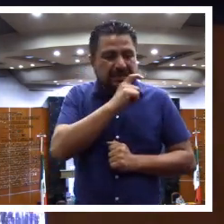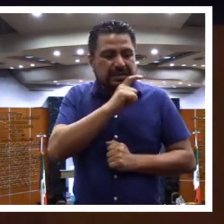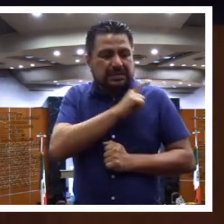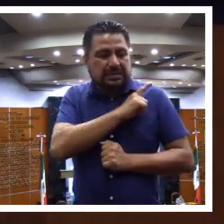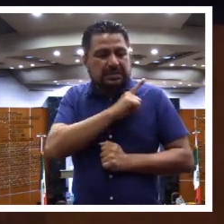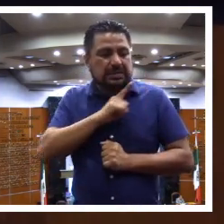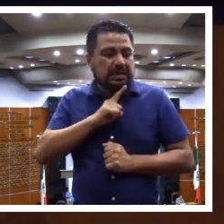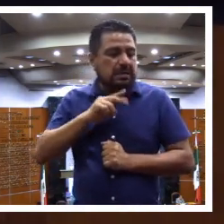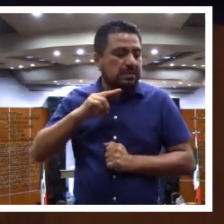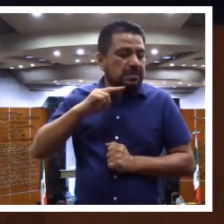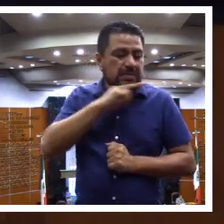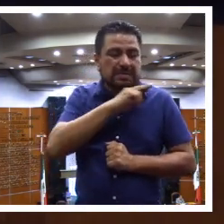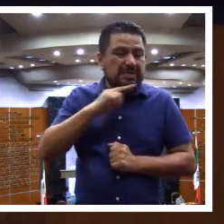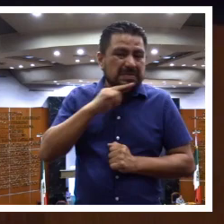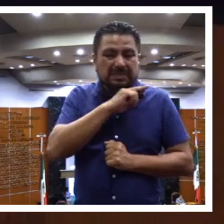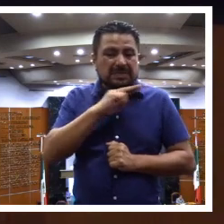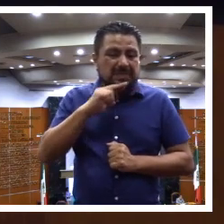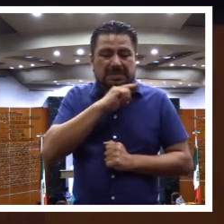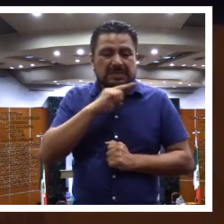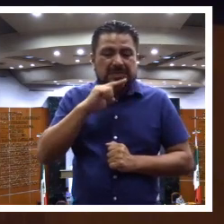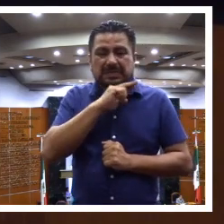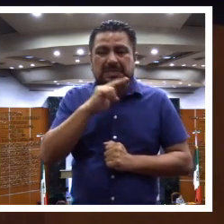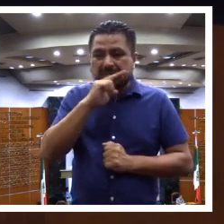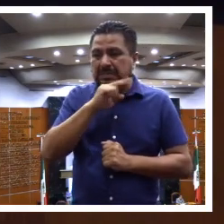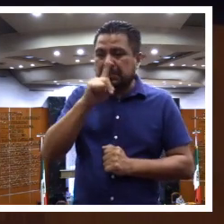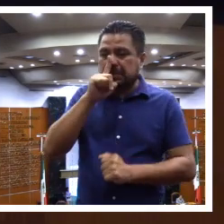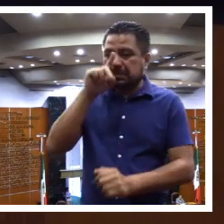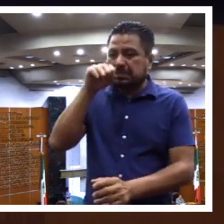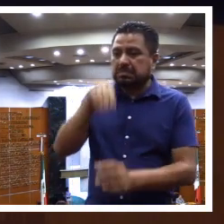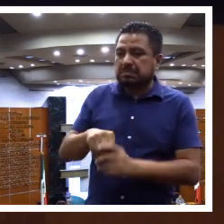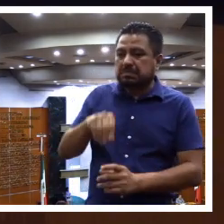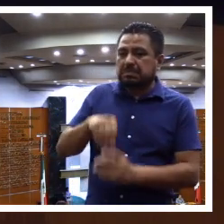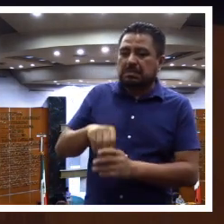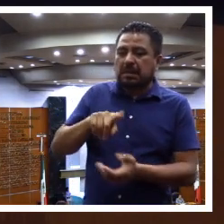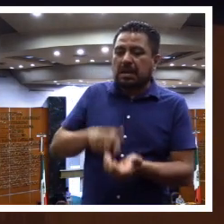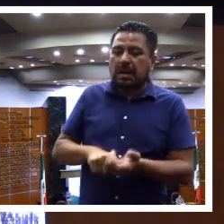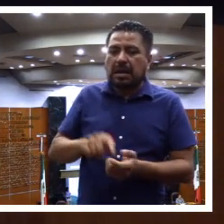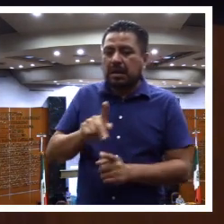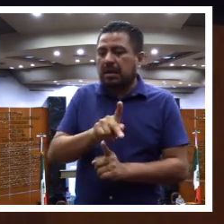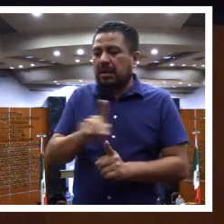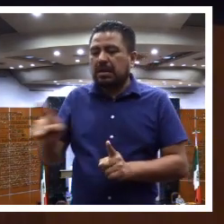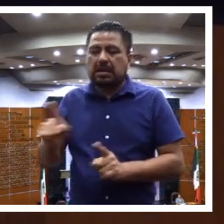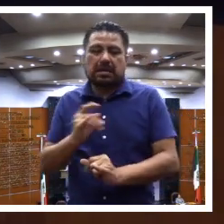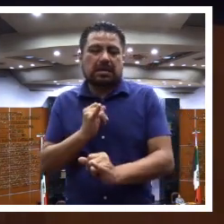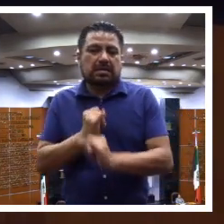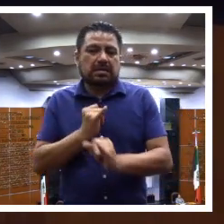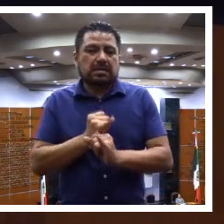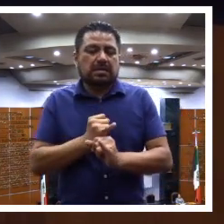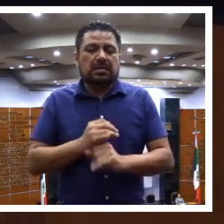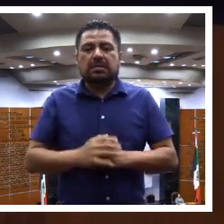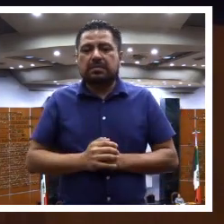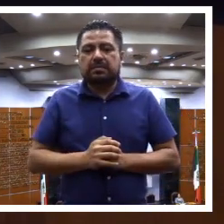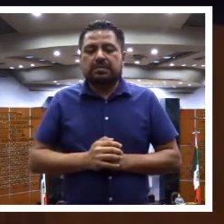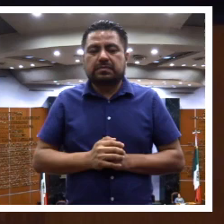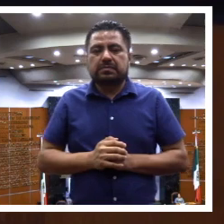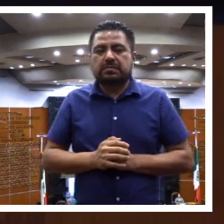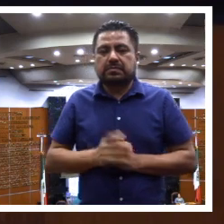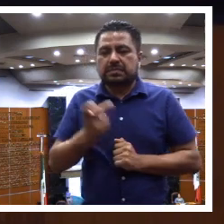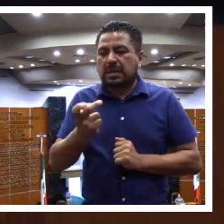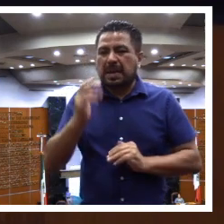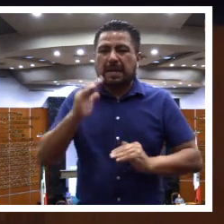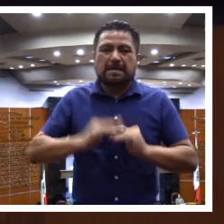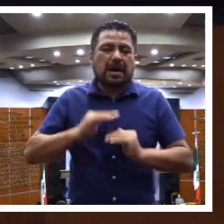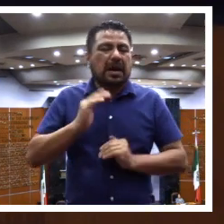velocidad y al anonimato que ofrece el internet siendo uno de los